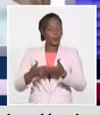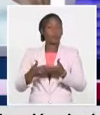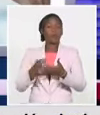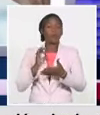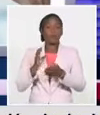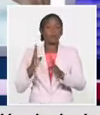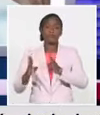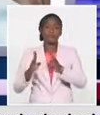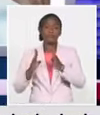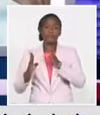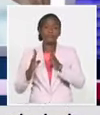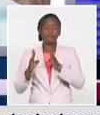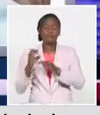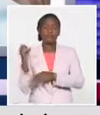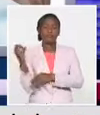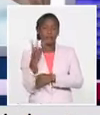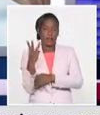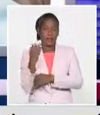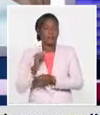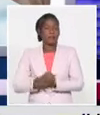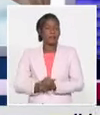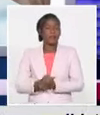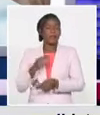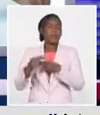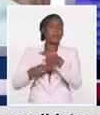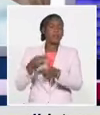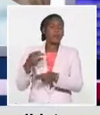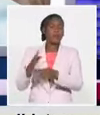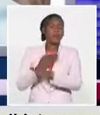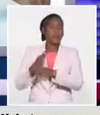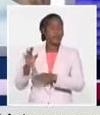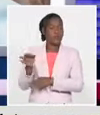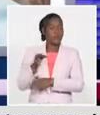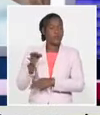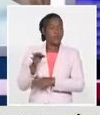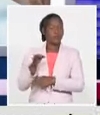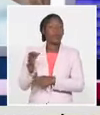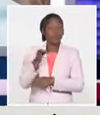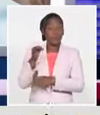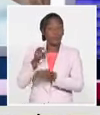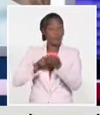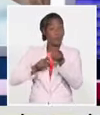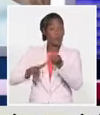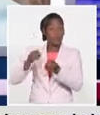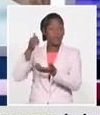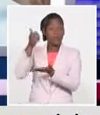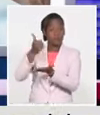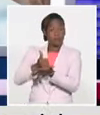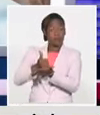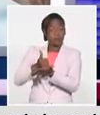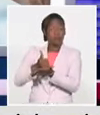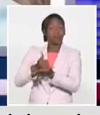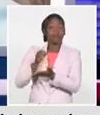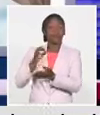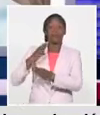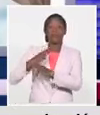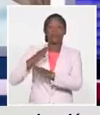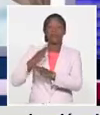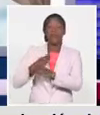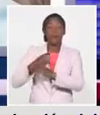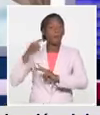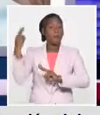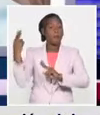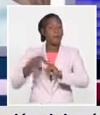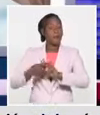que lo desarrollamos en los municipios de Santiago de Cuba, Bayamo y Guantánamo, donde se aspiraba